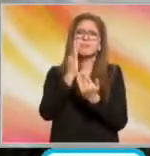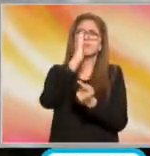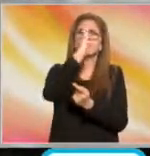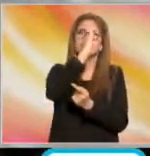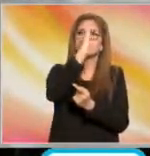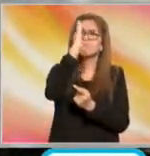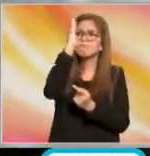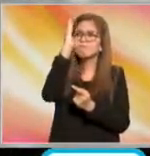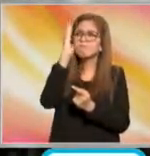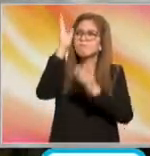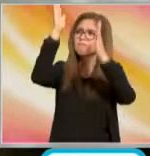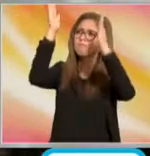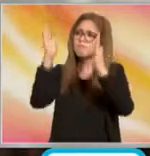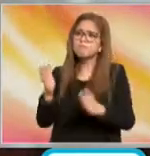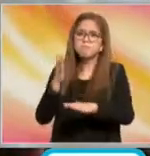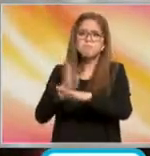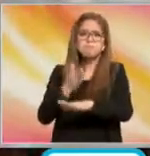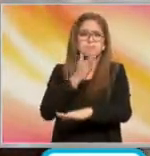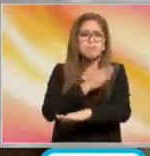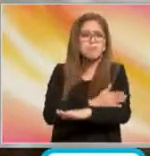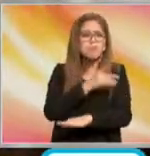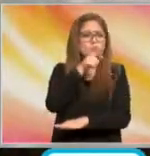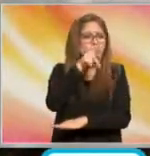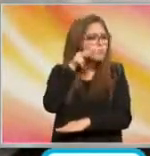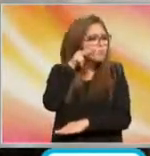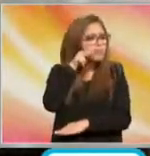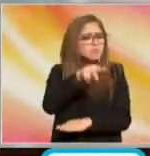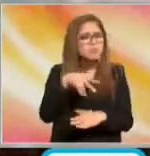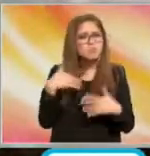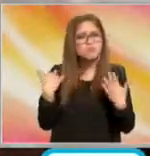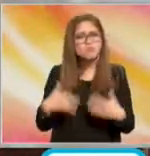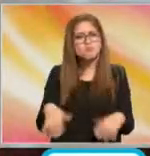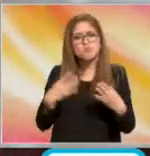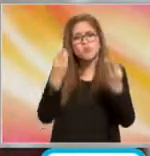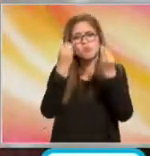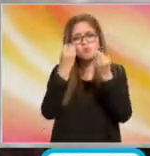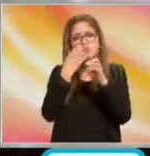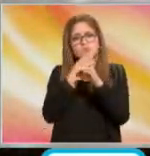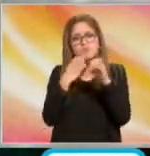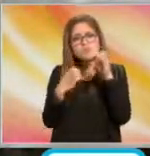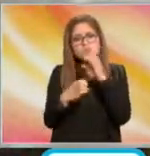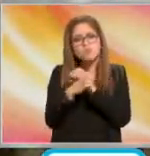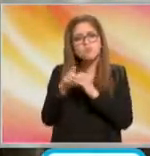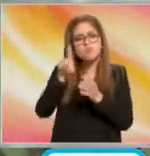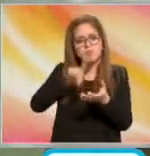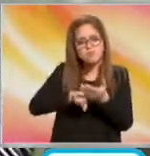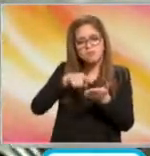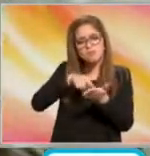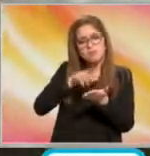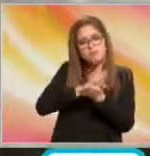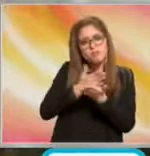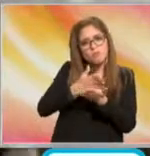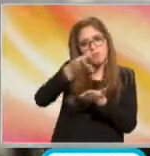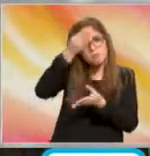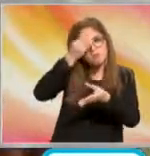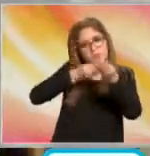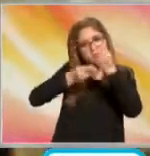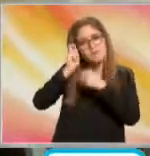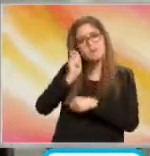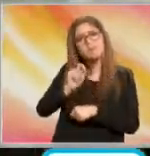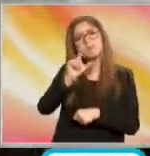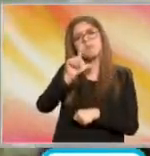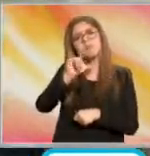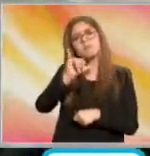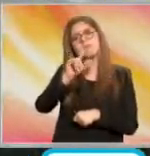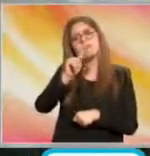anaqueles, en donde uno puede ver el universo de la palabra, el contenido, el conocimiento de la